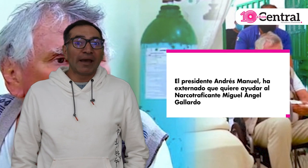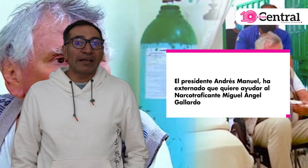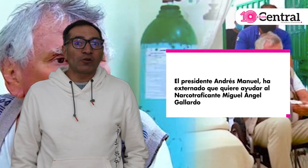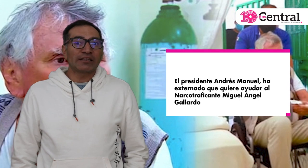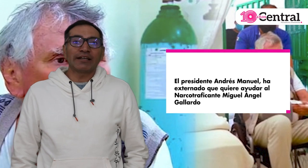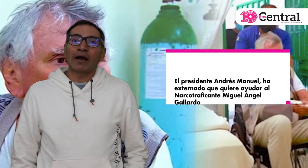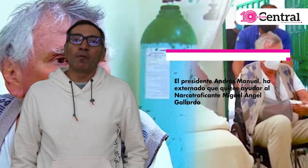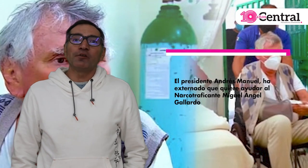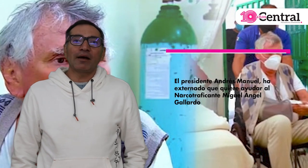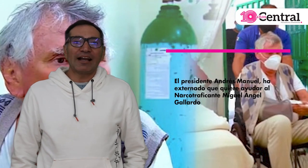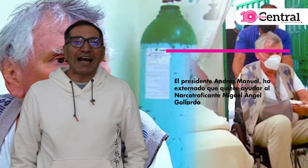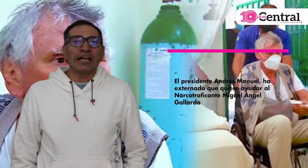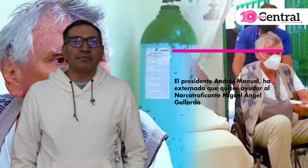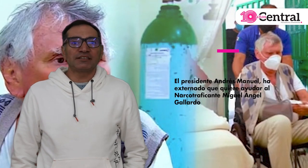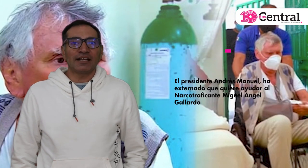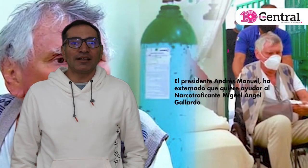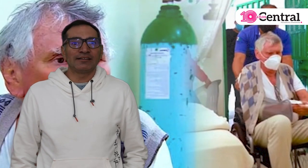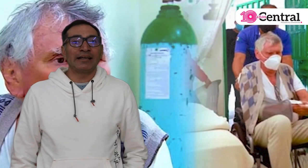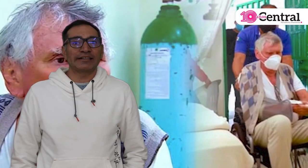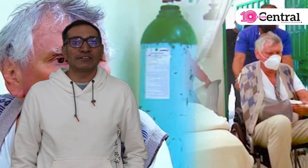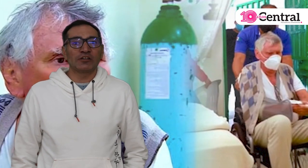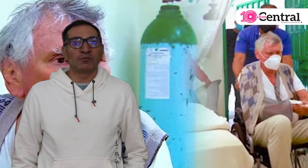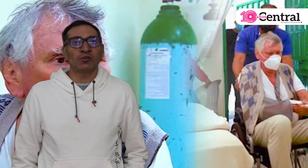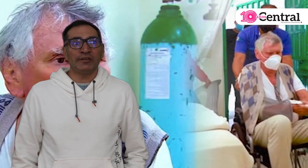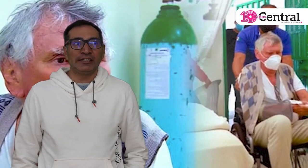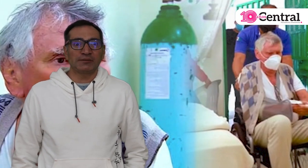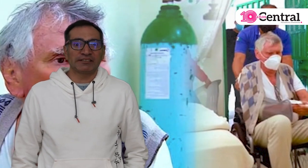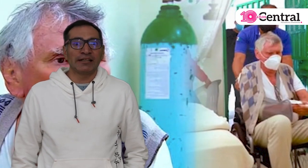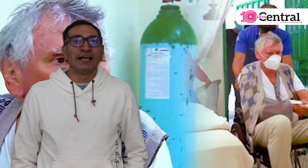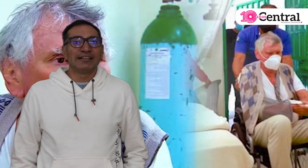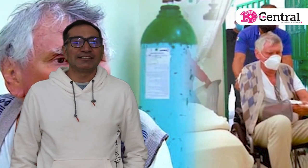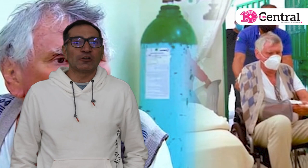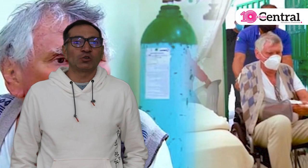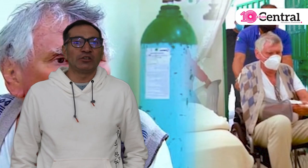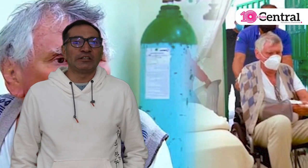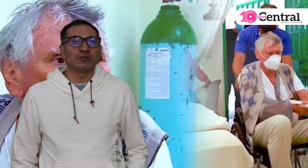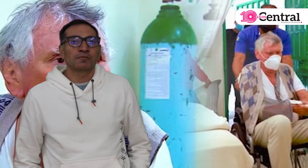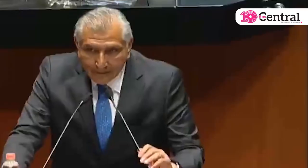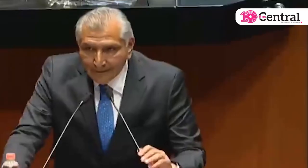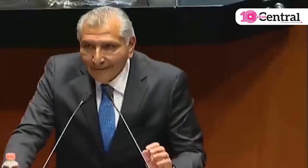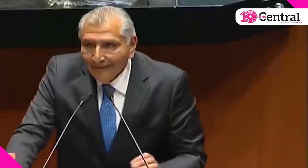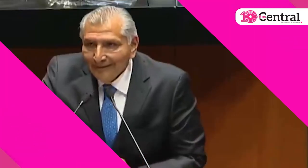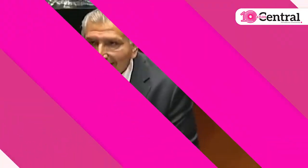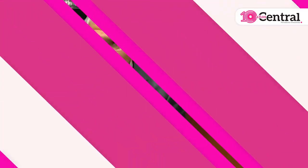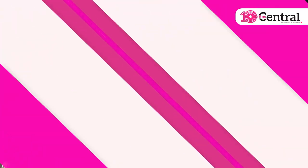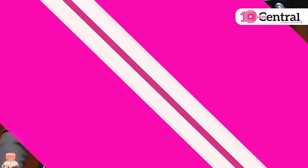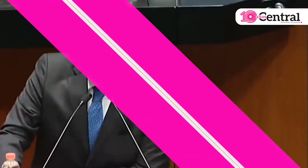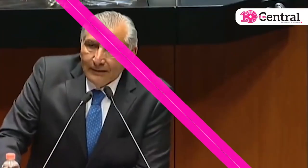pero México quedaría muy mal a la vista del resto del mundo y en especial de Estados Unidos.